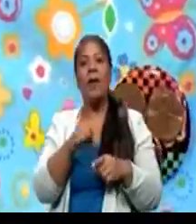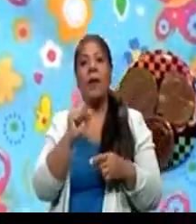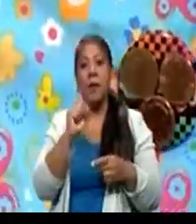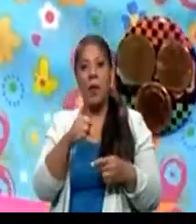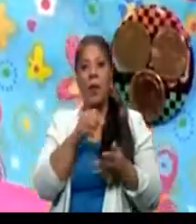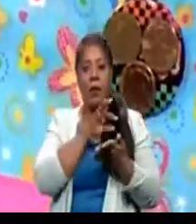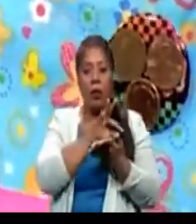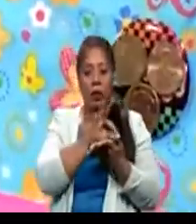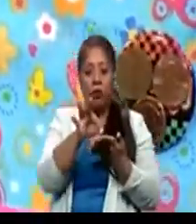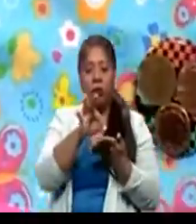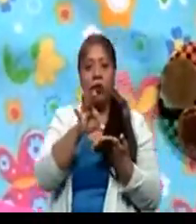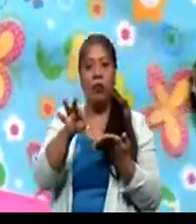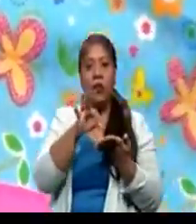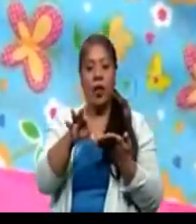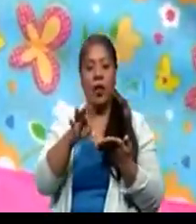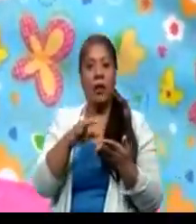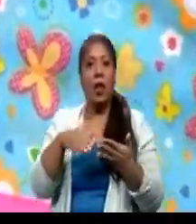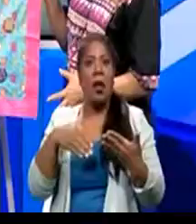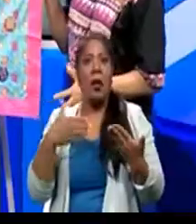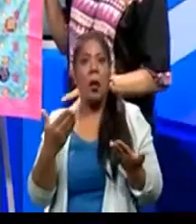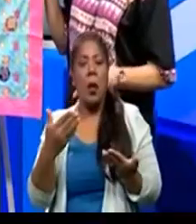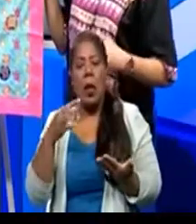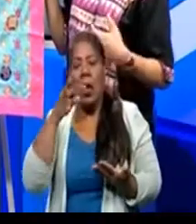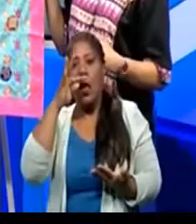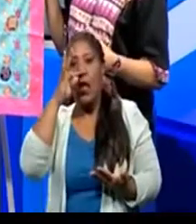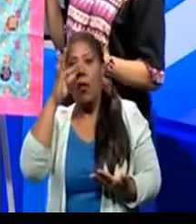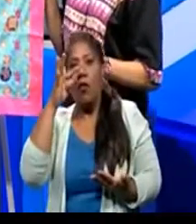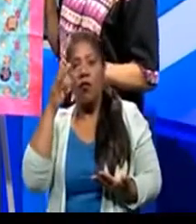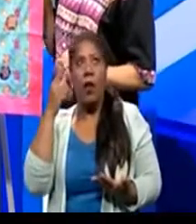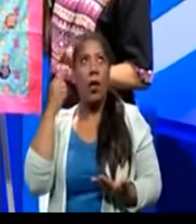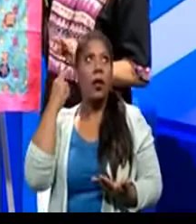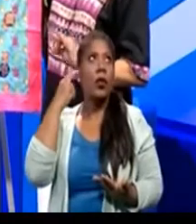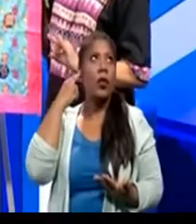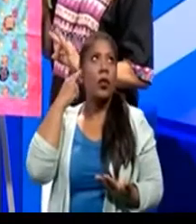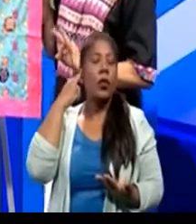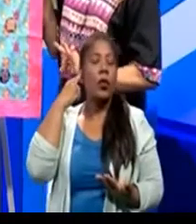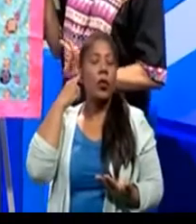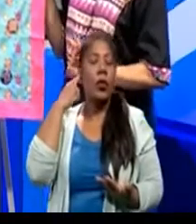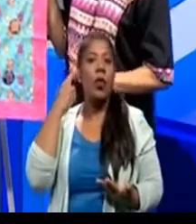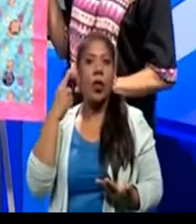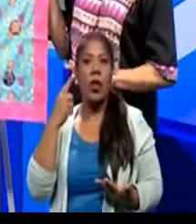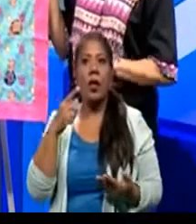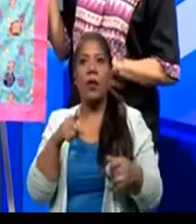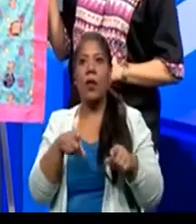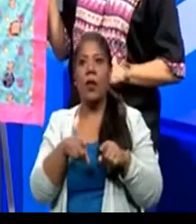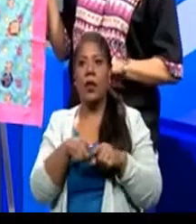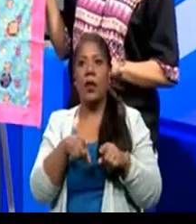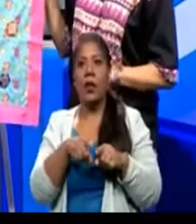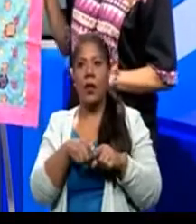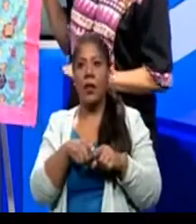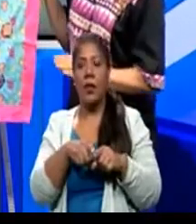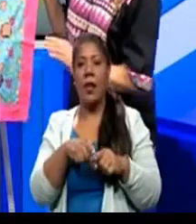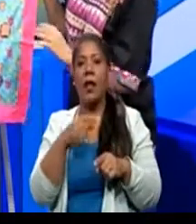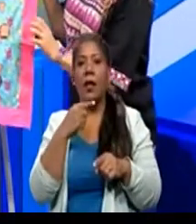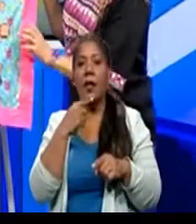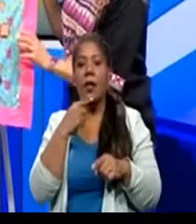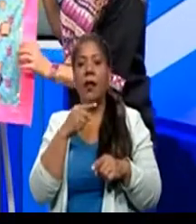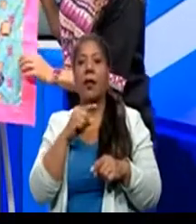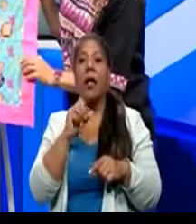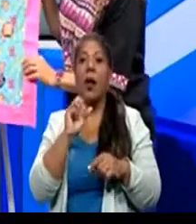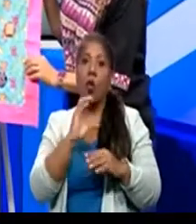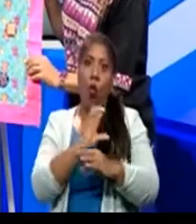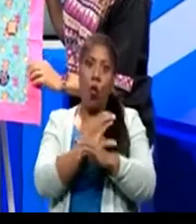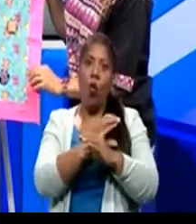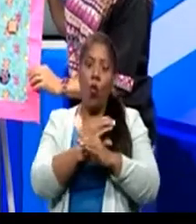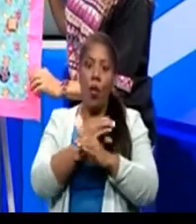tocar, que podemos escuchar, que podemos oler, aunque no recomiendo mucho por el momento lo de oler porque hay niños que son alérgicos, sí, pero en